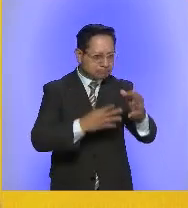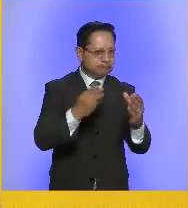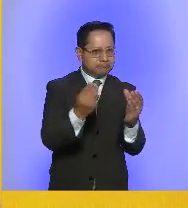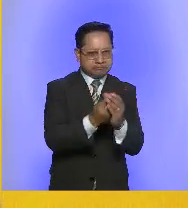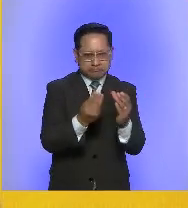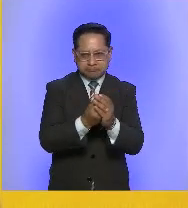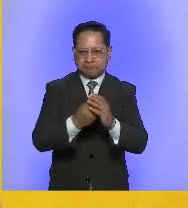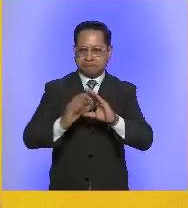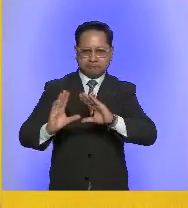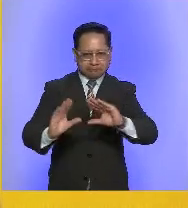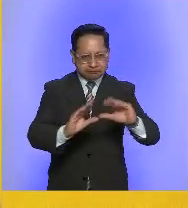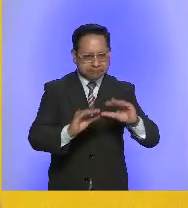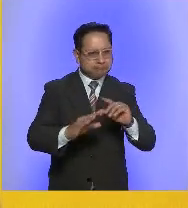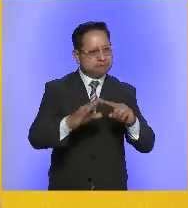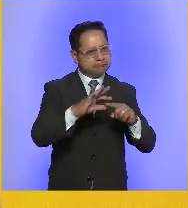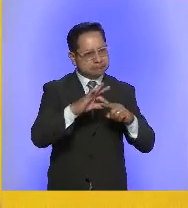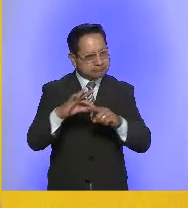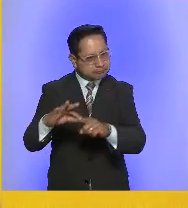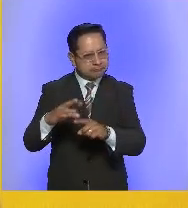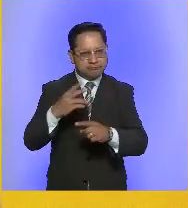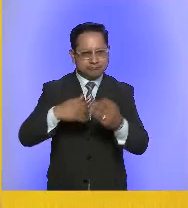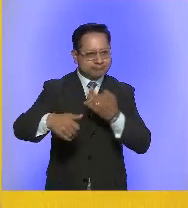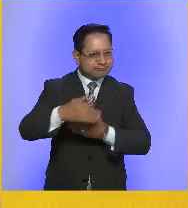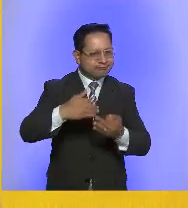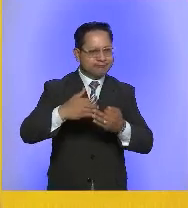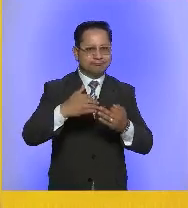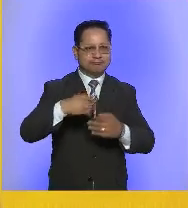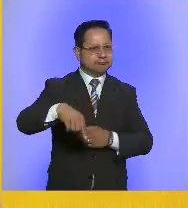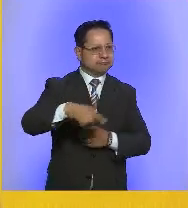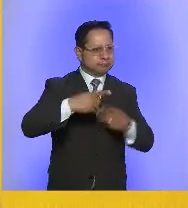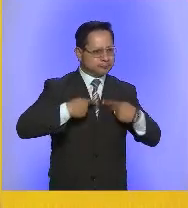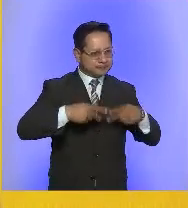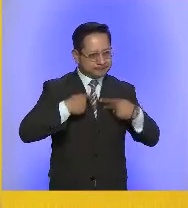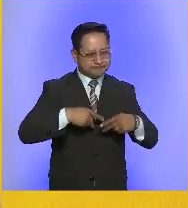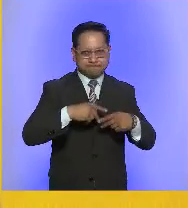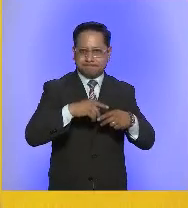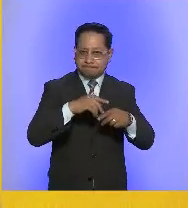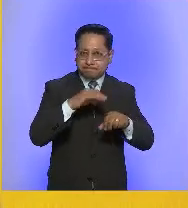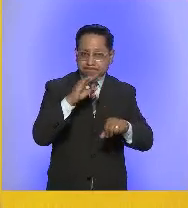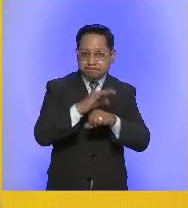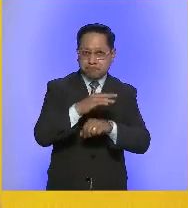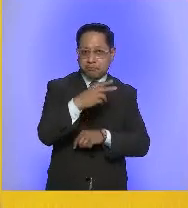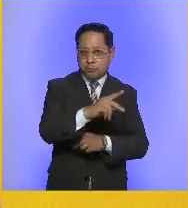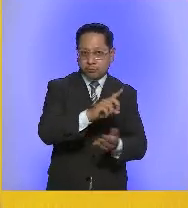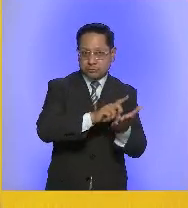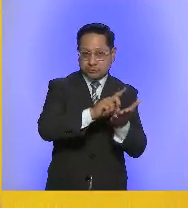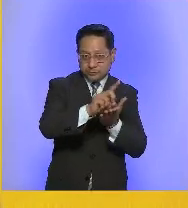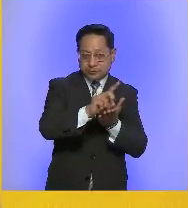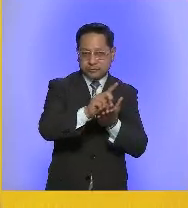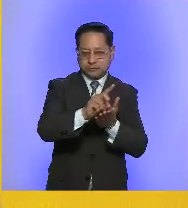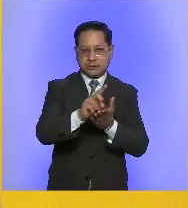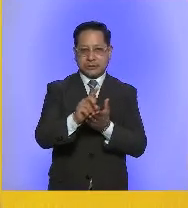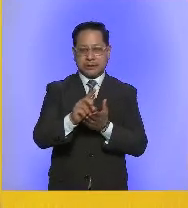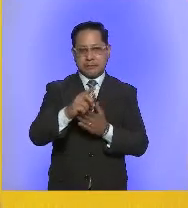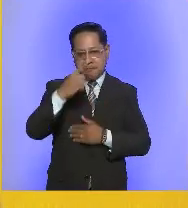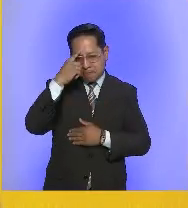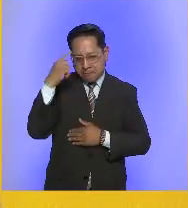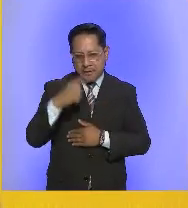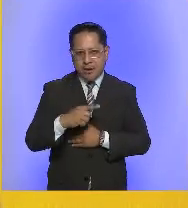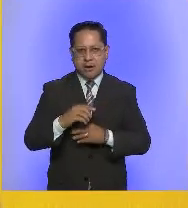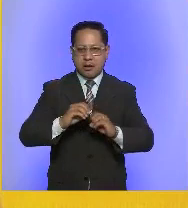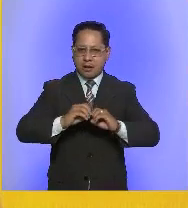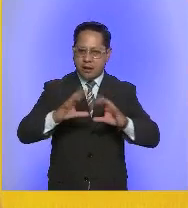todos los grupos de la sociedad en la defensa de los derechos para lograr la limpieza y transparencia en los procesos